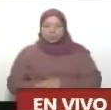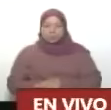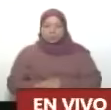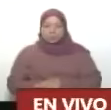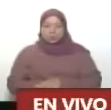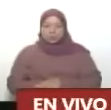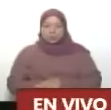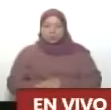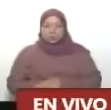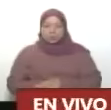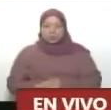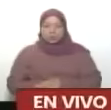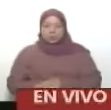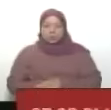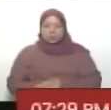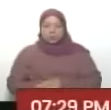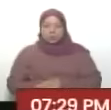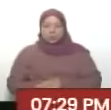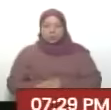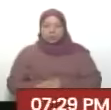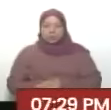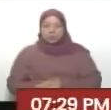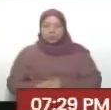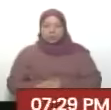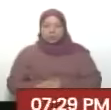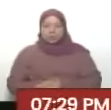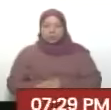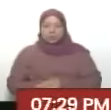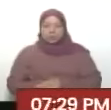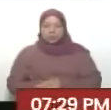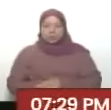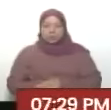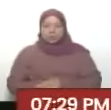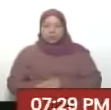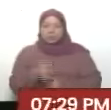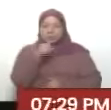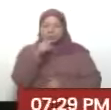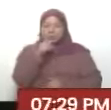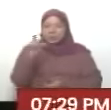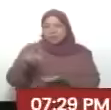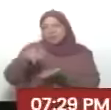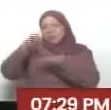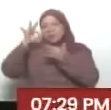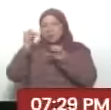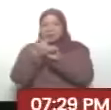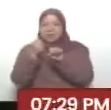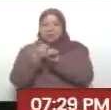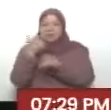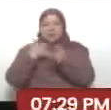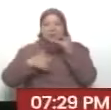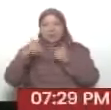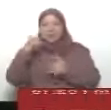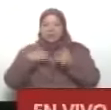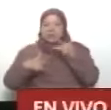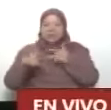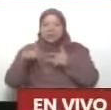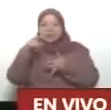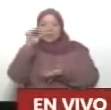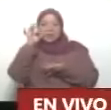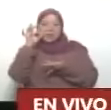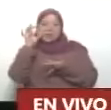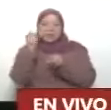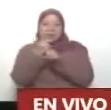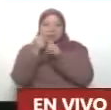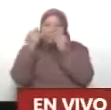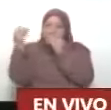Son las 5 de la mañana. Sírveme otro trago de cafecito. El cafecito de Silita. La manga de Silita.